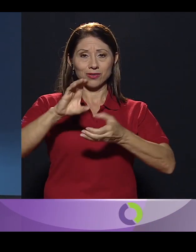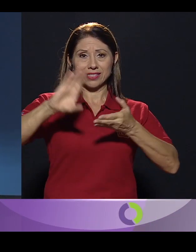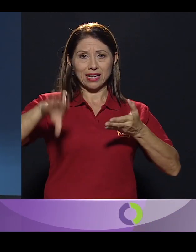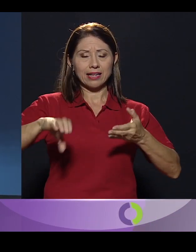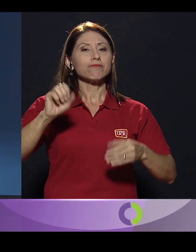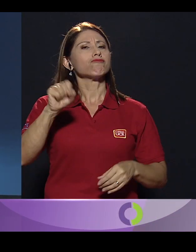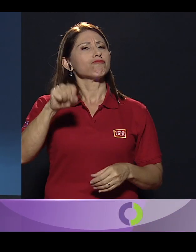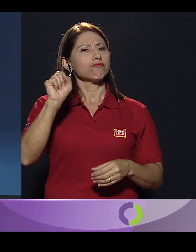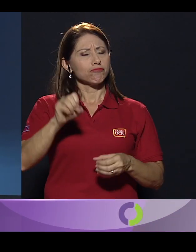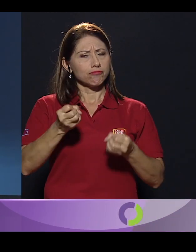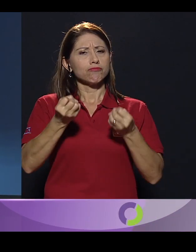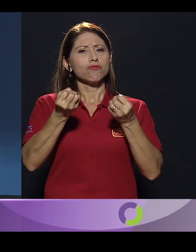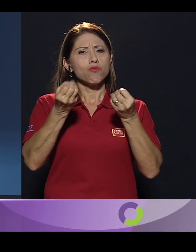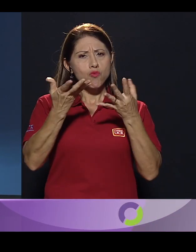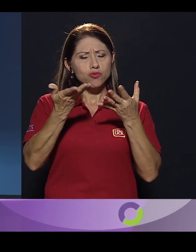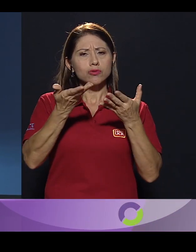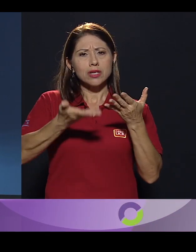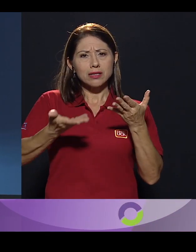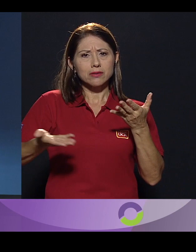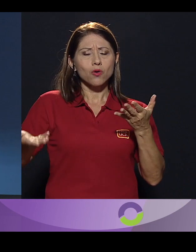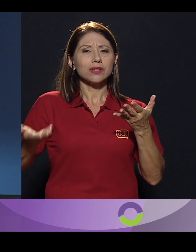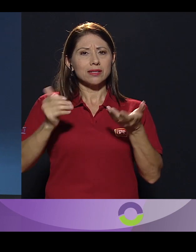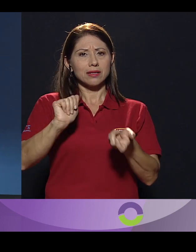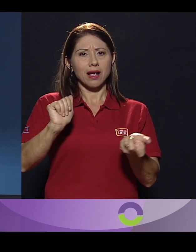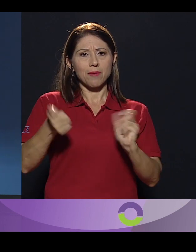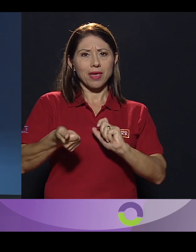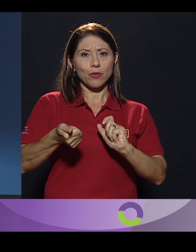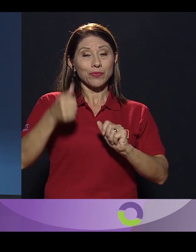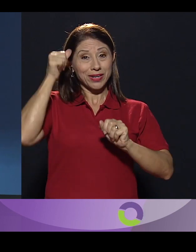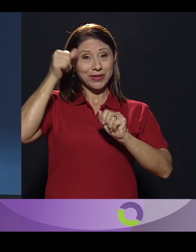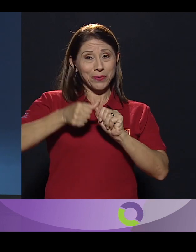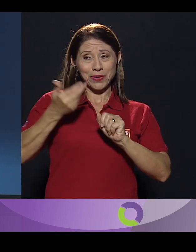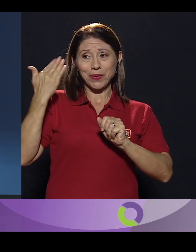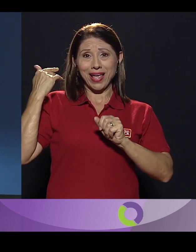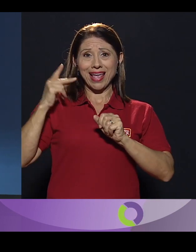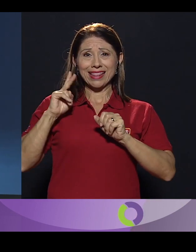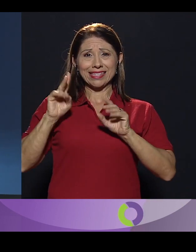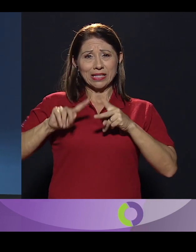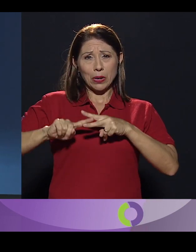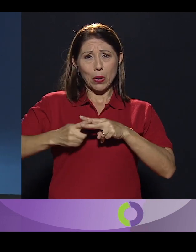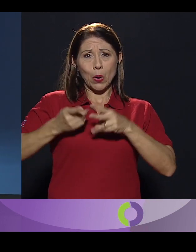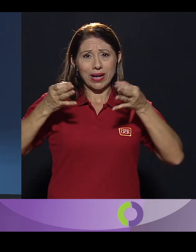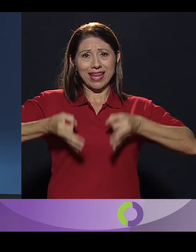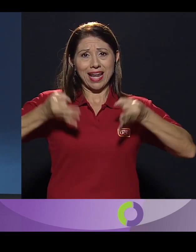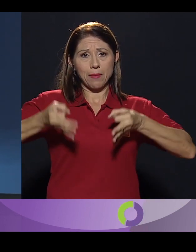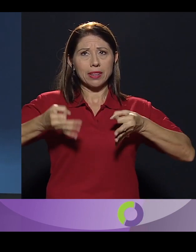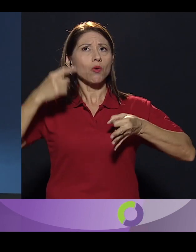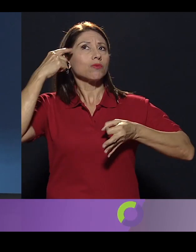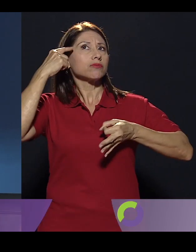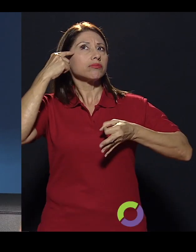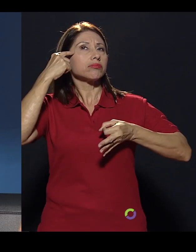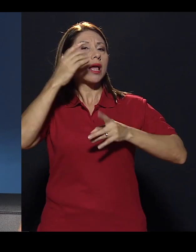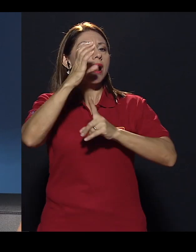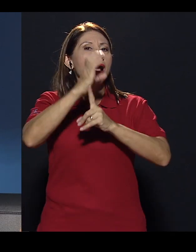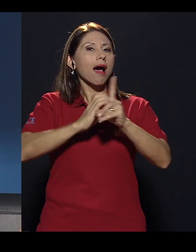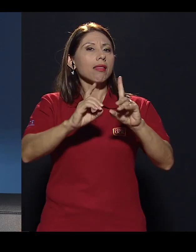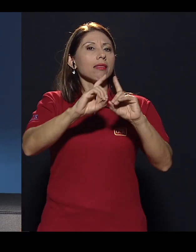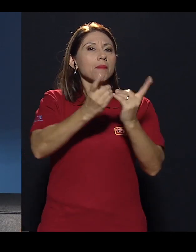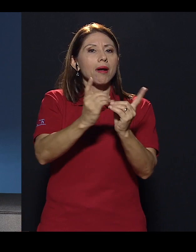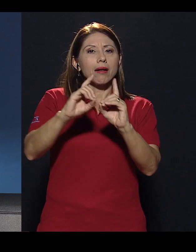CENAREC sí, efectivamente, muchas cosas han cambiado. Recuerdo que originalmente cuando nos planteamos cada uno de los